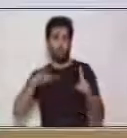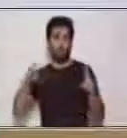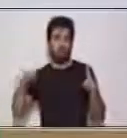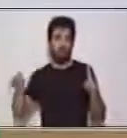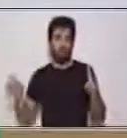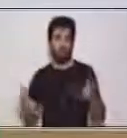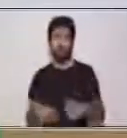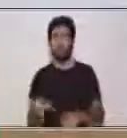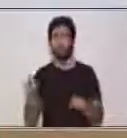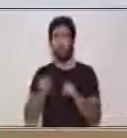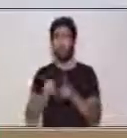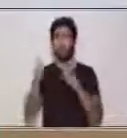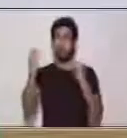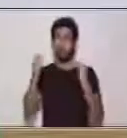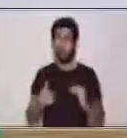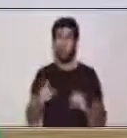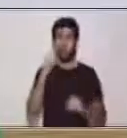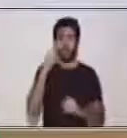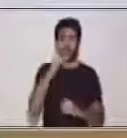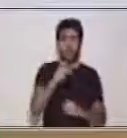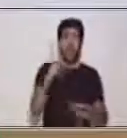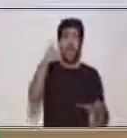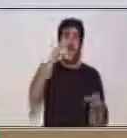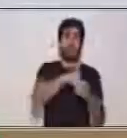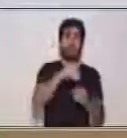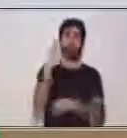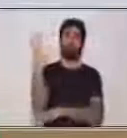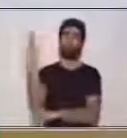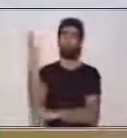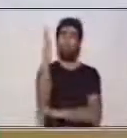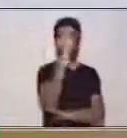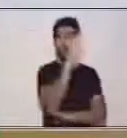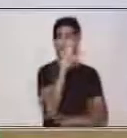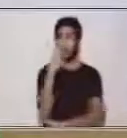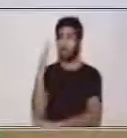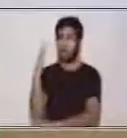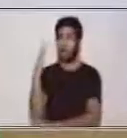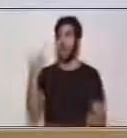una casa abandonada. ¿Qué palabras deben cambiarse?